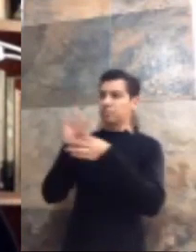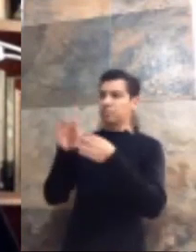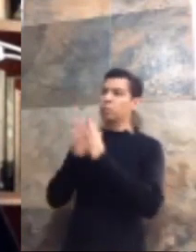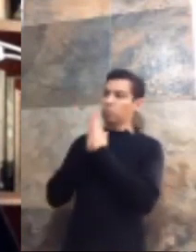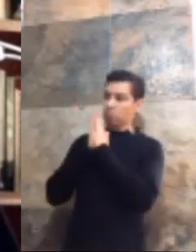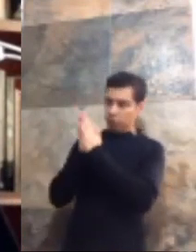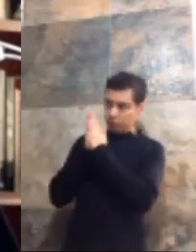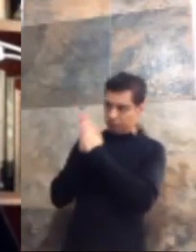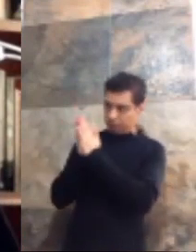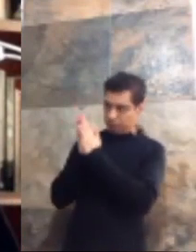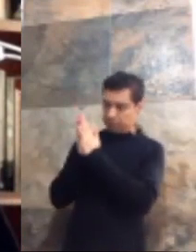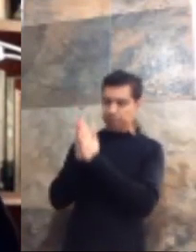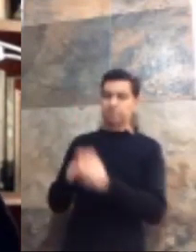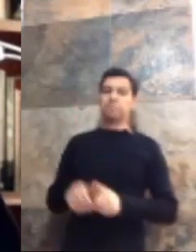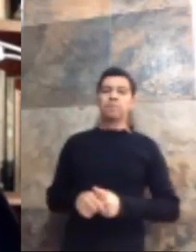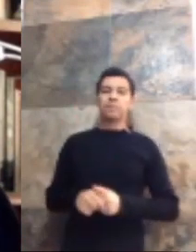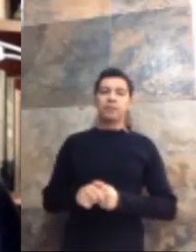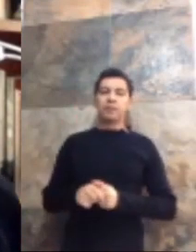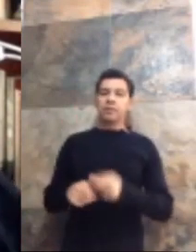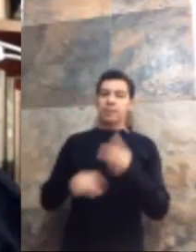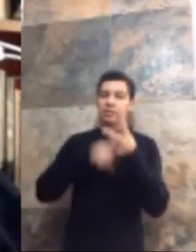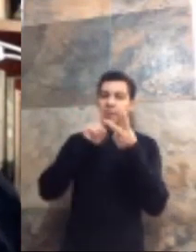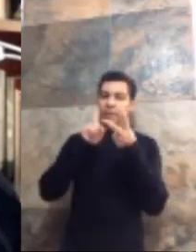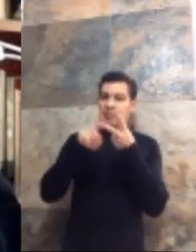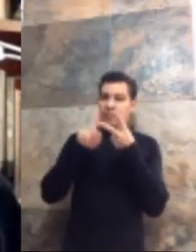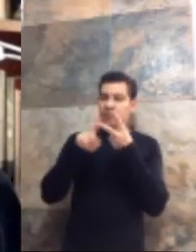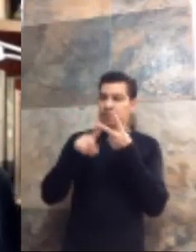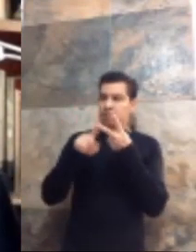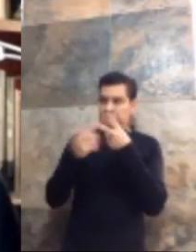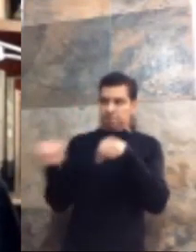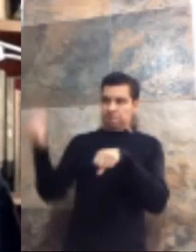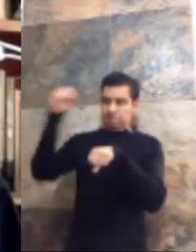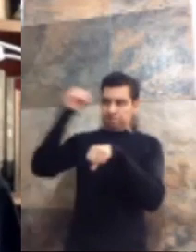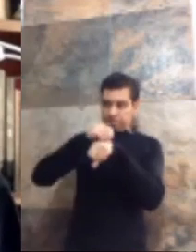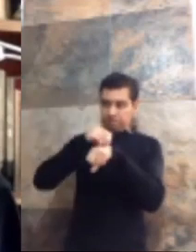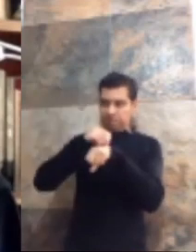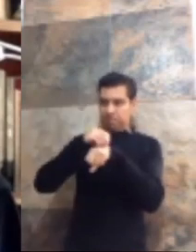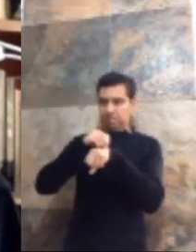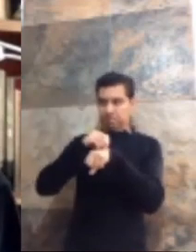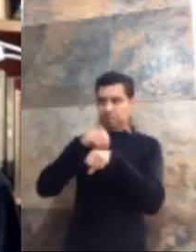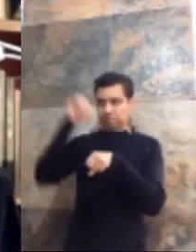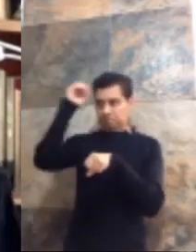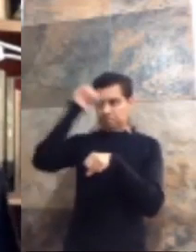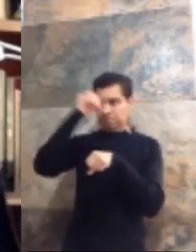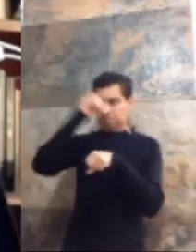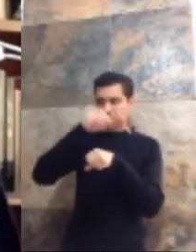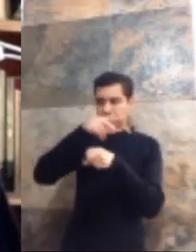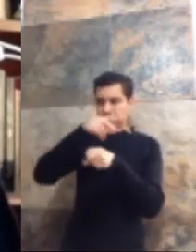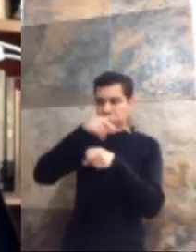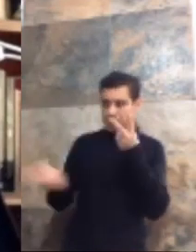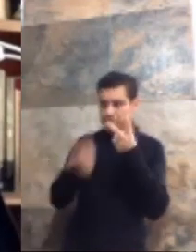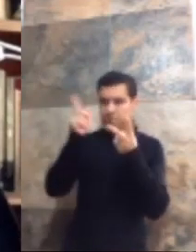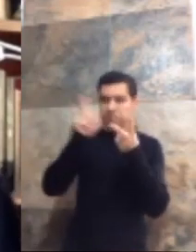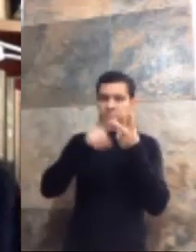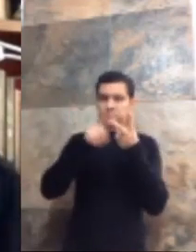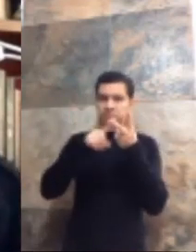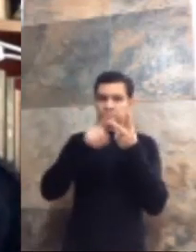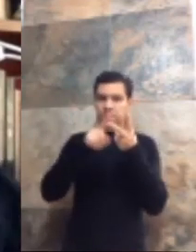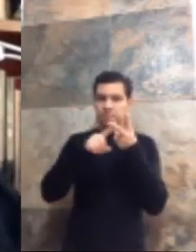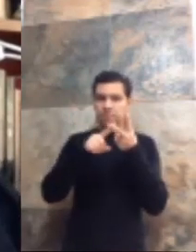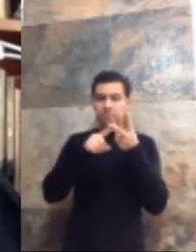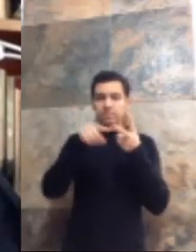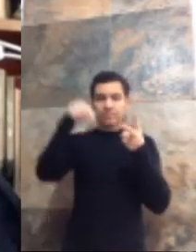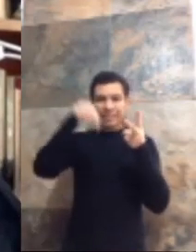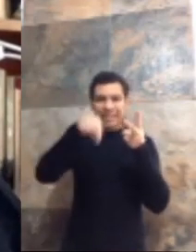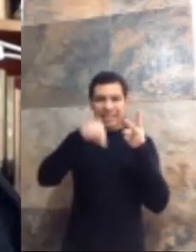Y quisiera añadir otras dos más. Un comentario